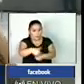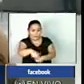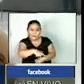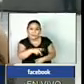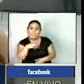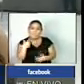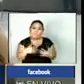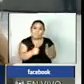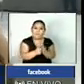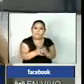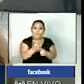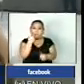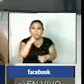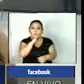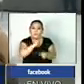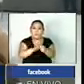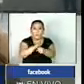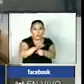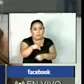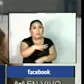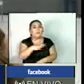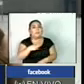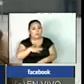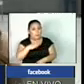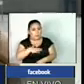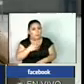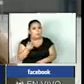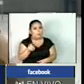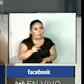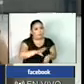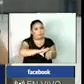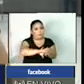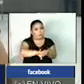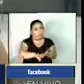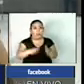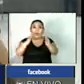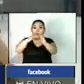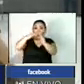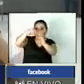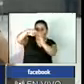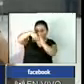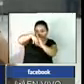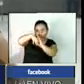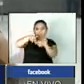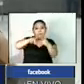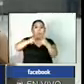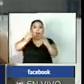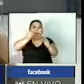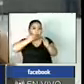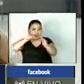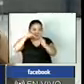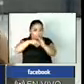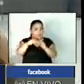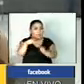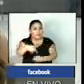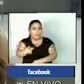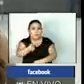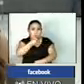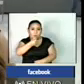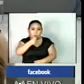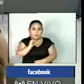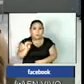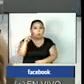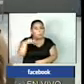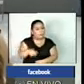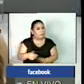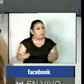la pandemia de COVID-19 contarán con los recursos básicos como el servicio de energía eléctrica y agua esta es la información que nosotros estamos